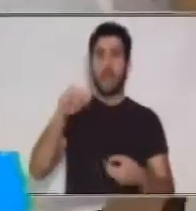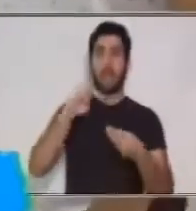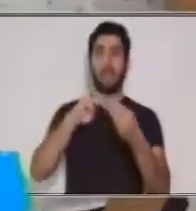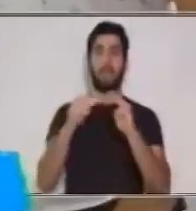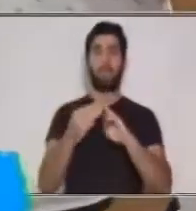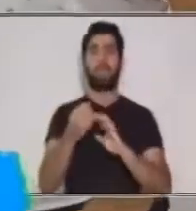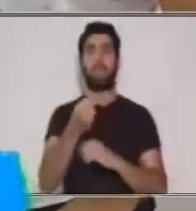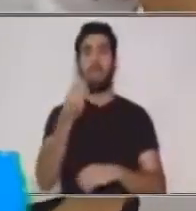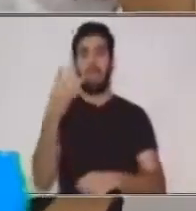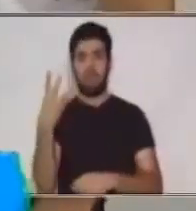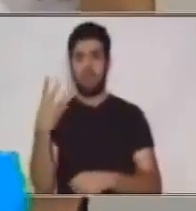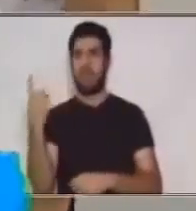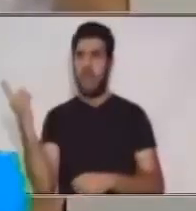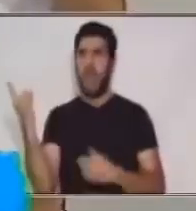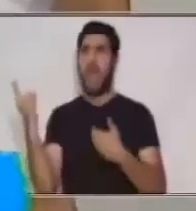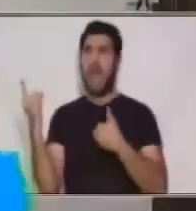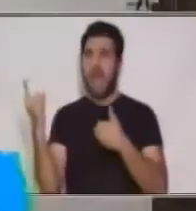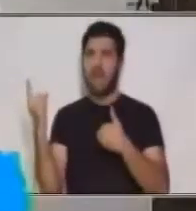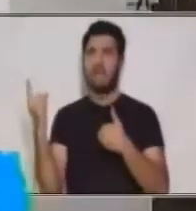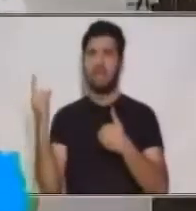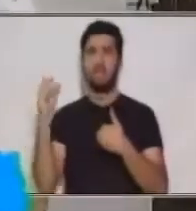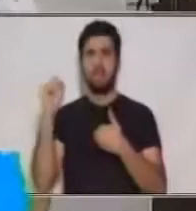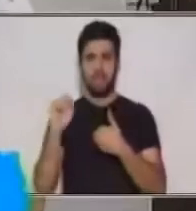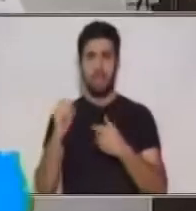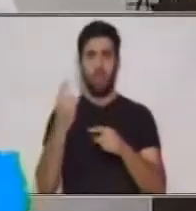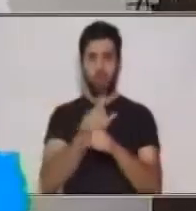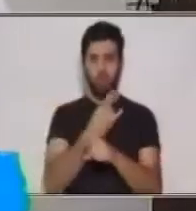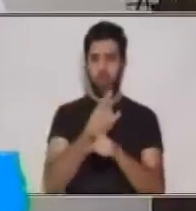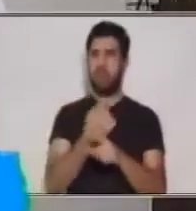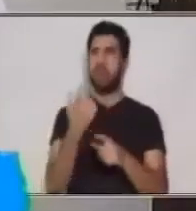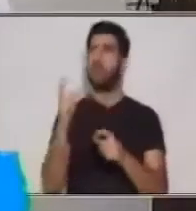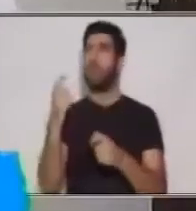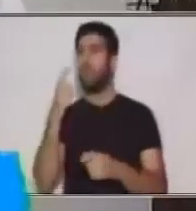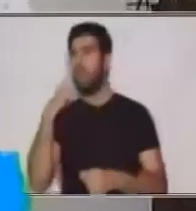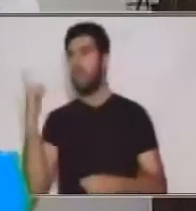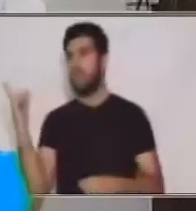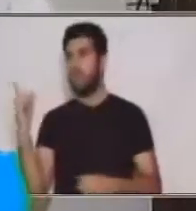símbolo para decir si es congruente o no? Así es, podemos utilizar este símbolo.